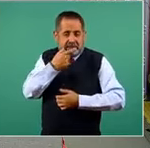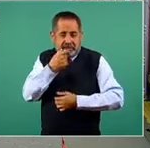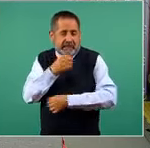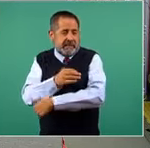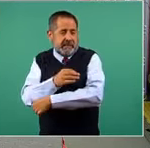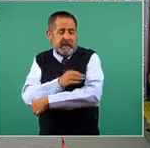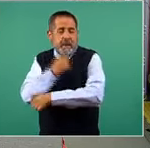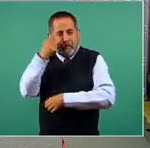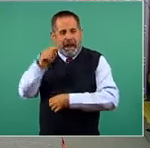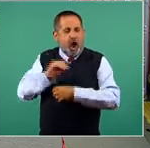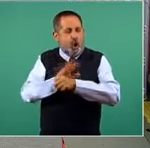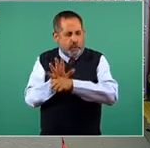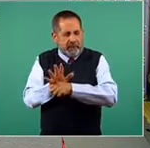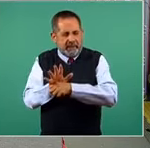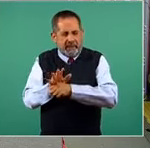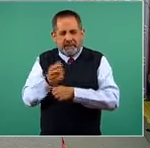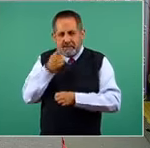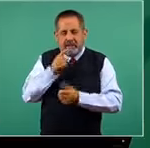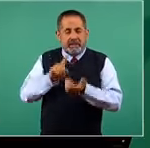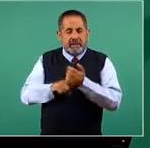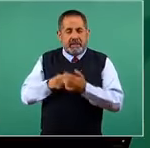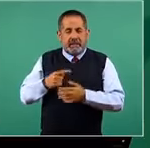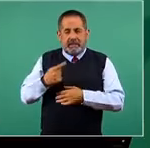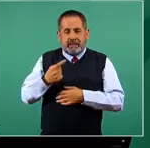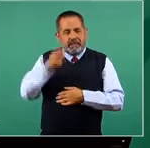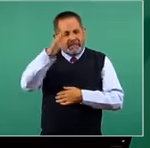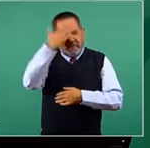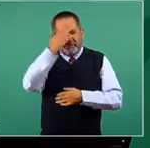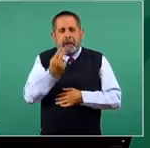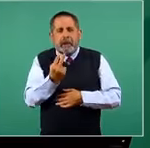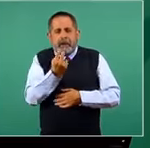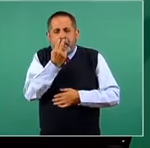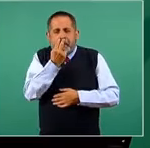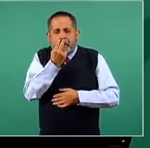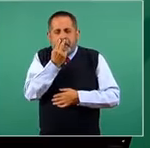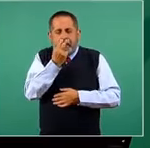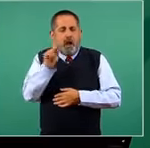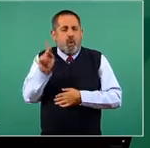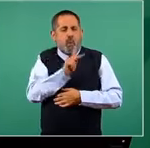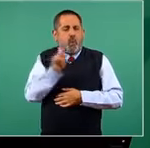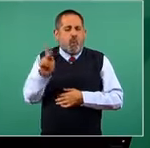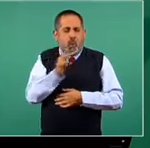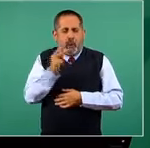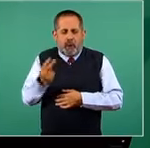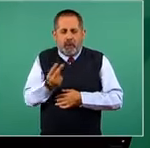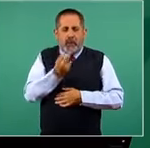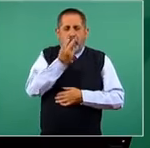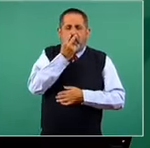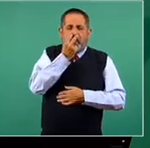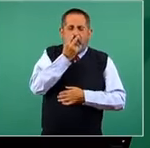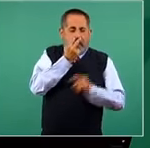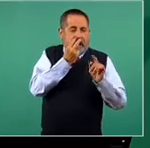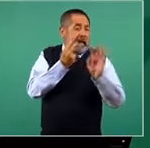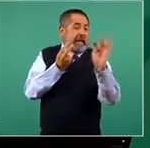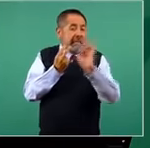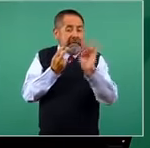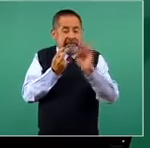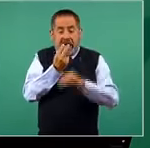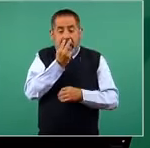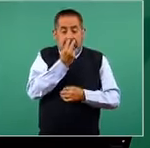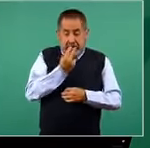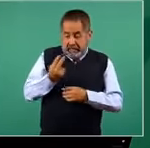específicamente los puntas nasales, los dispositivos de provisión de oxígeno, en algunos de estos casos no